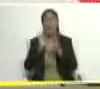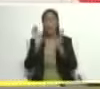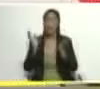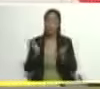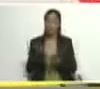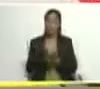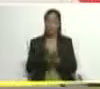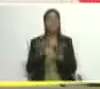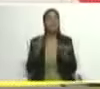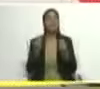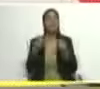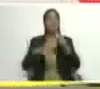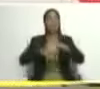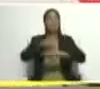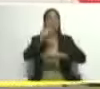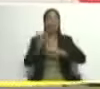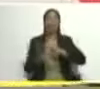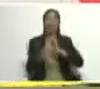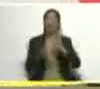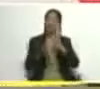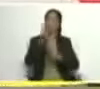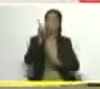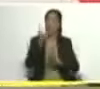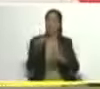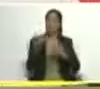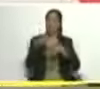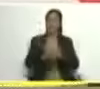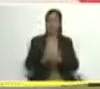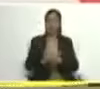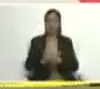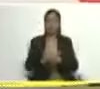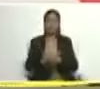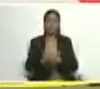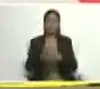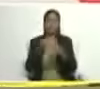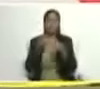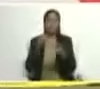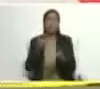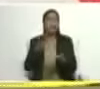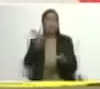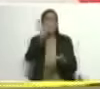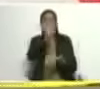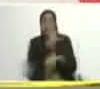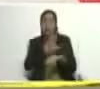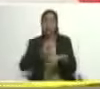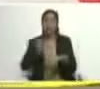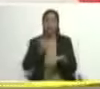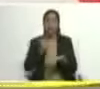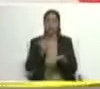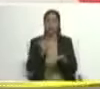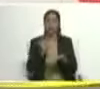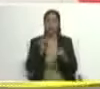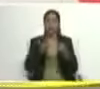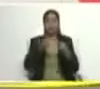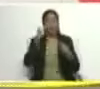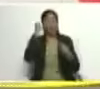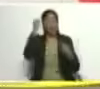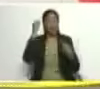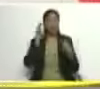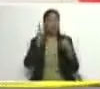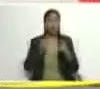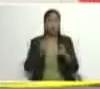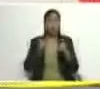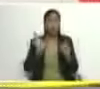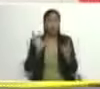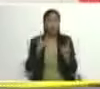para proyectos de desarrollo integral de nuestro país. Una iniciativa nueva, que estoy seguro, si la aprobamos, va a